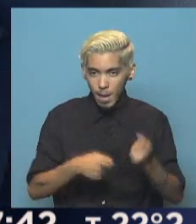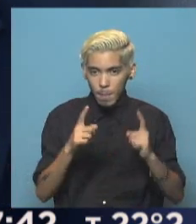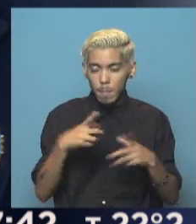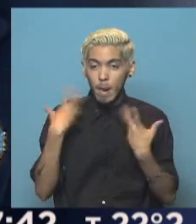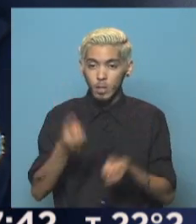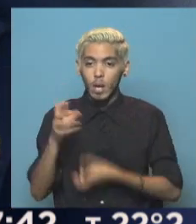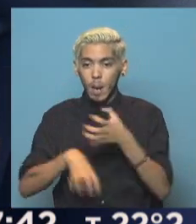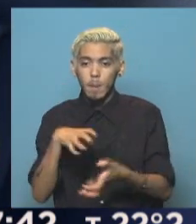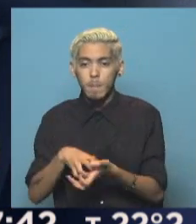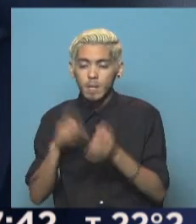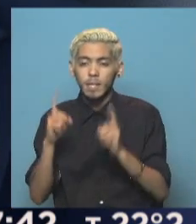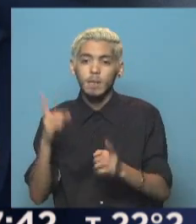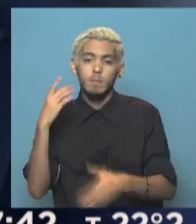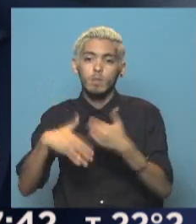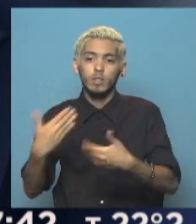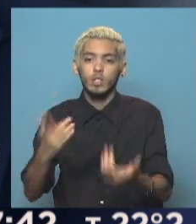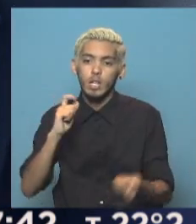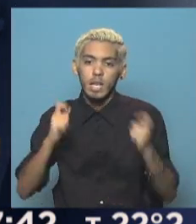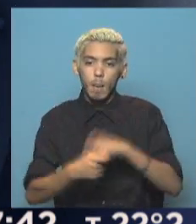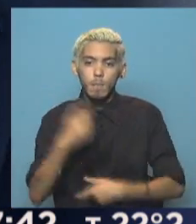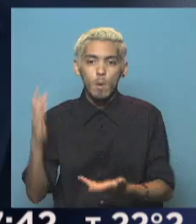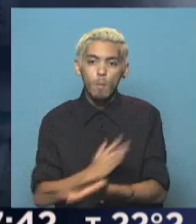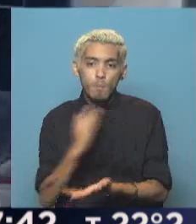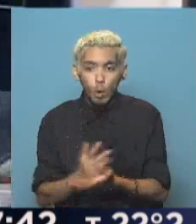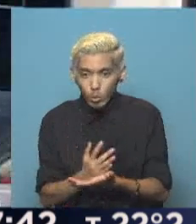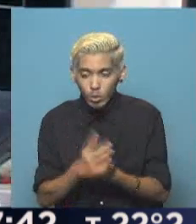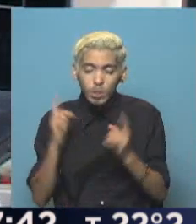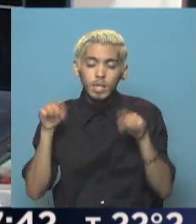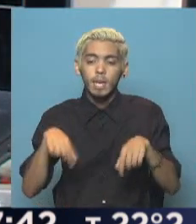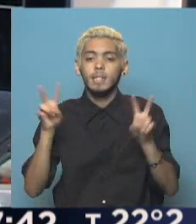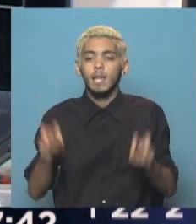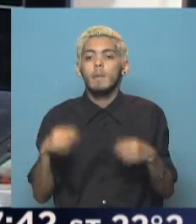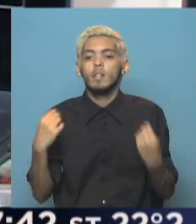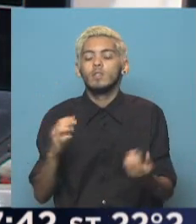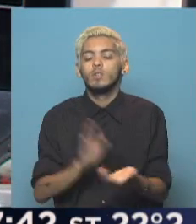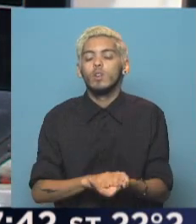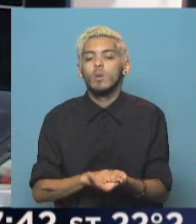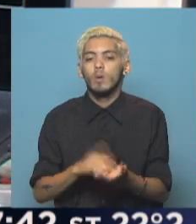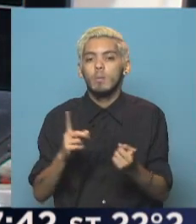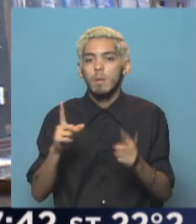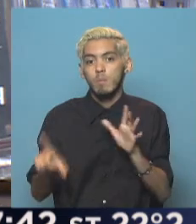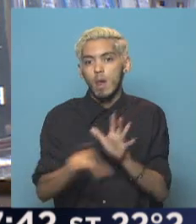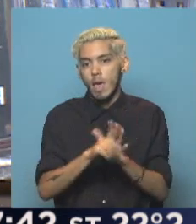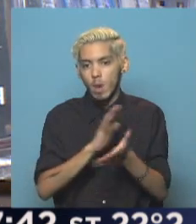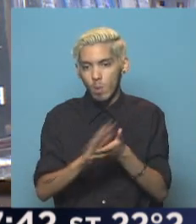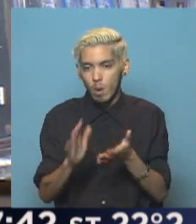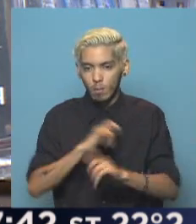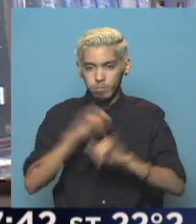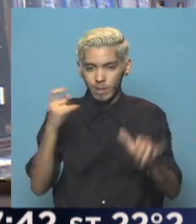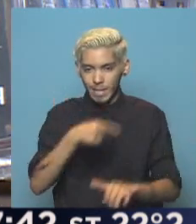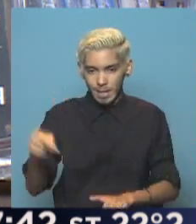las empresas en este proceso de transformación productiva y, en este caso, por justamente la medida que se tomó y se anunció esta semana.